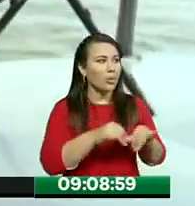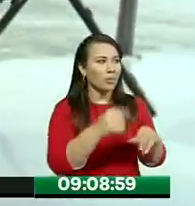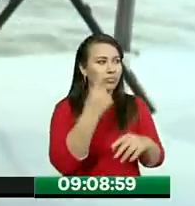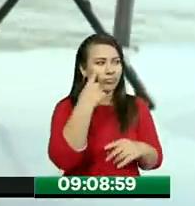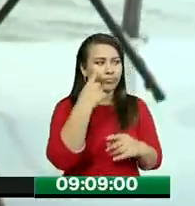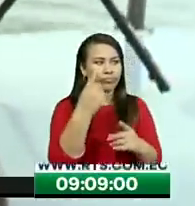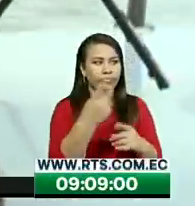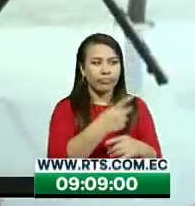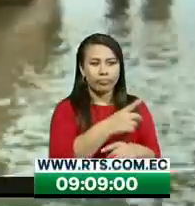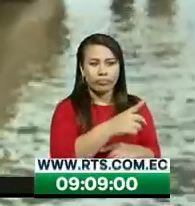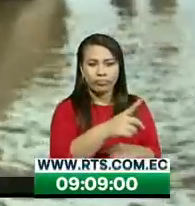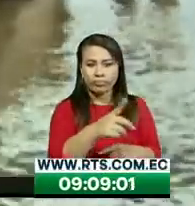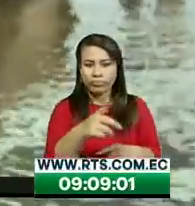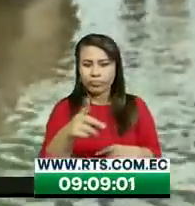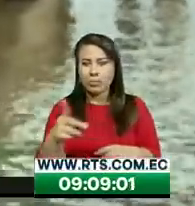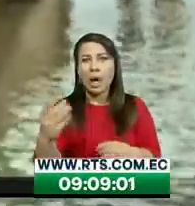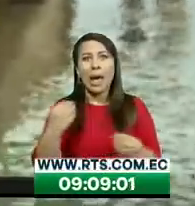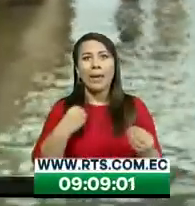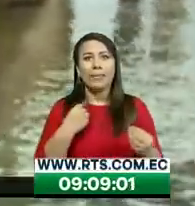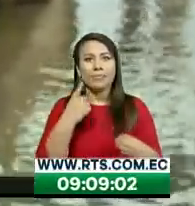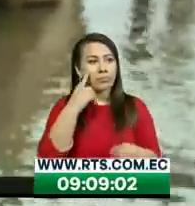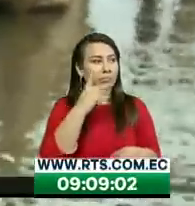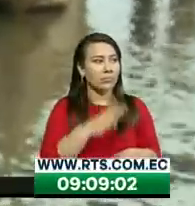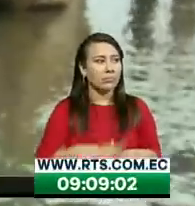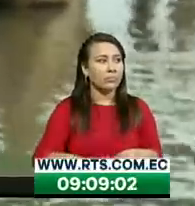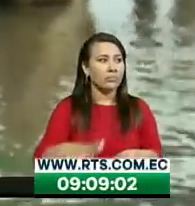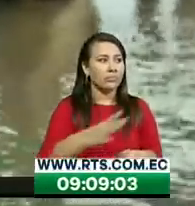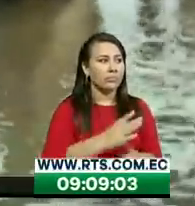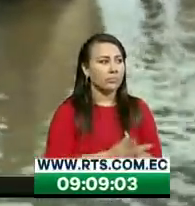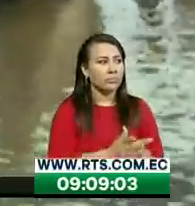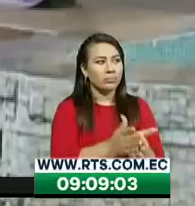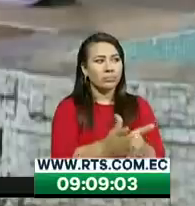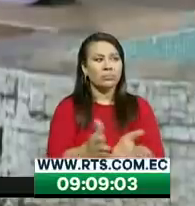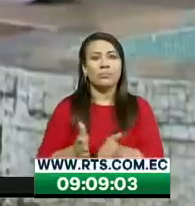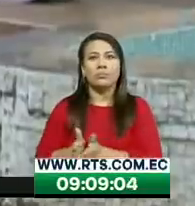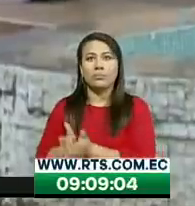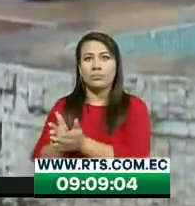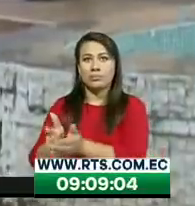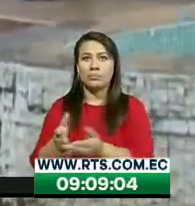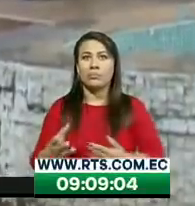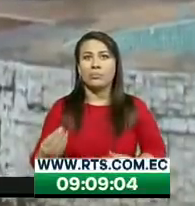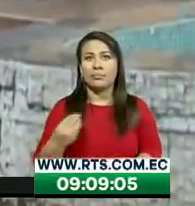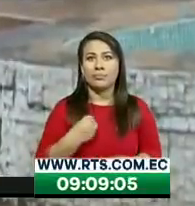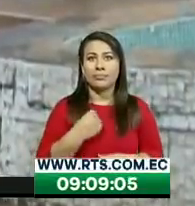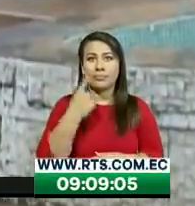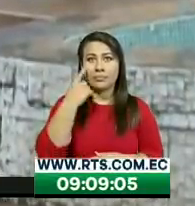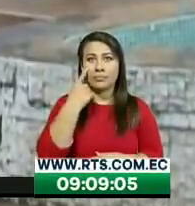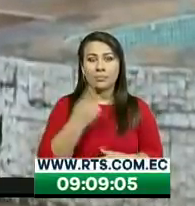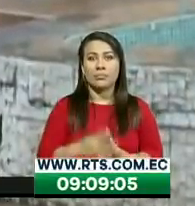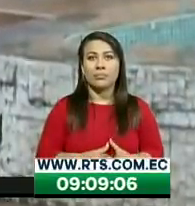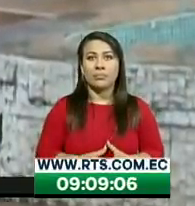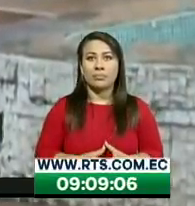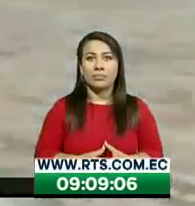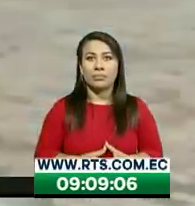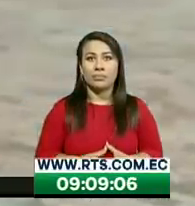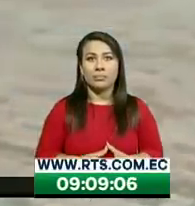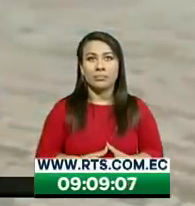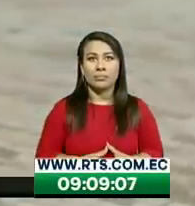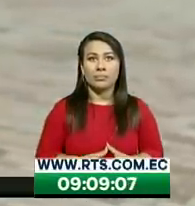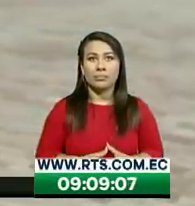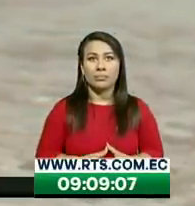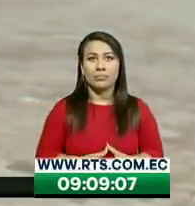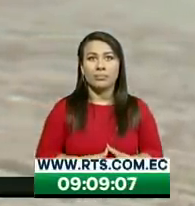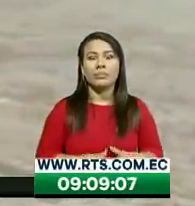sorprendieron llevándose productos de un mercado. La policía tuvo que intervenir de inmediato. De lo que no se salvó fue de